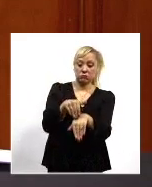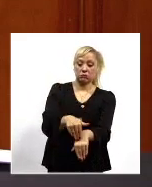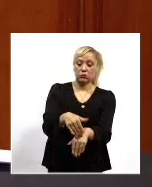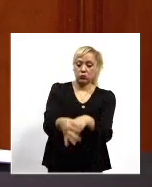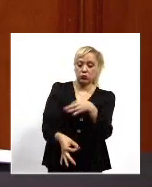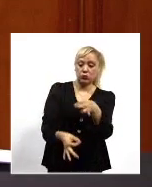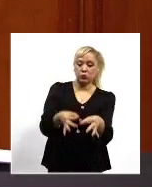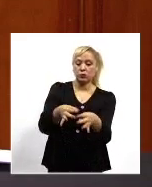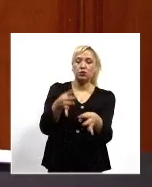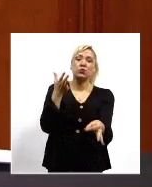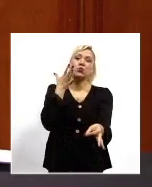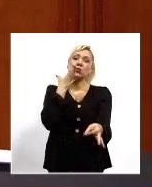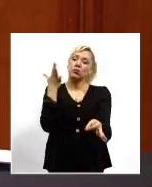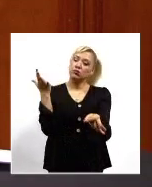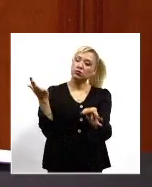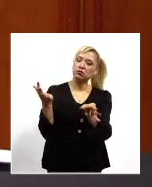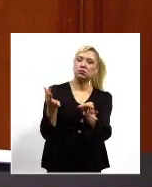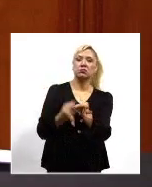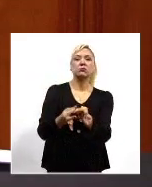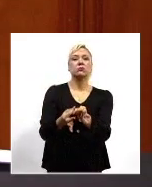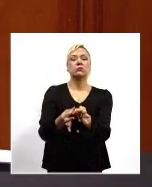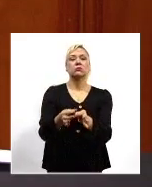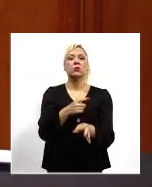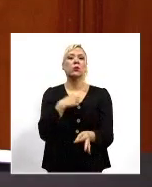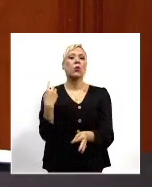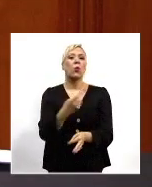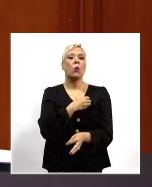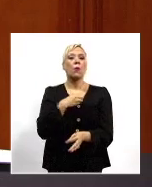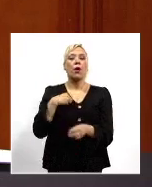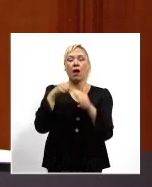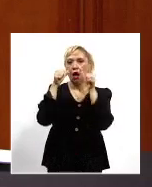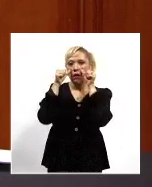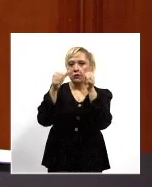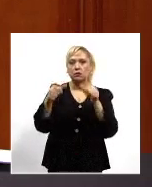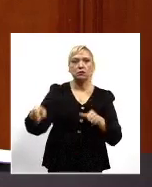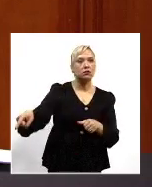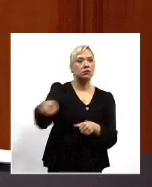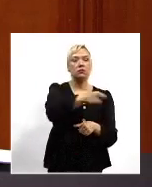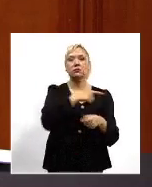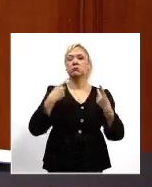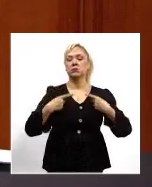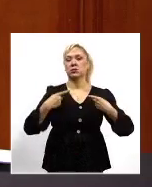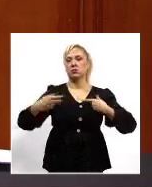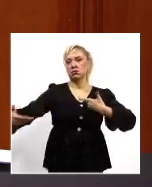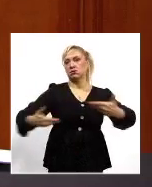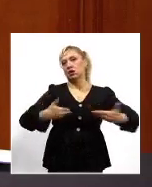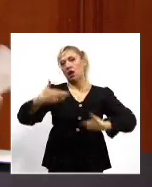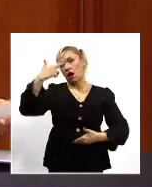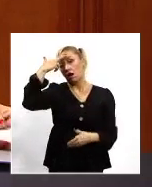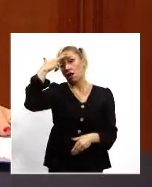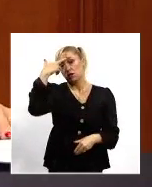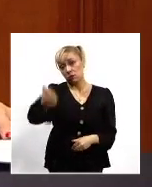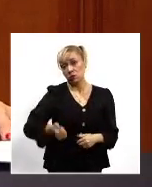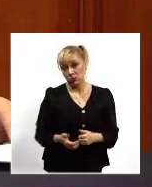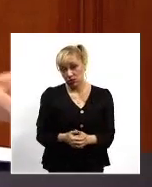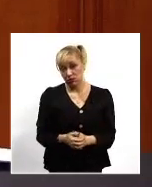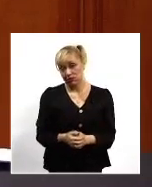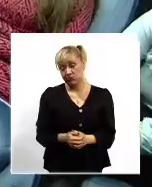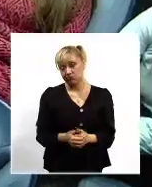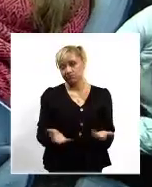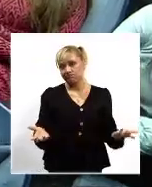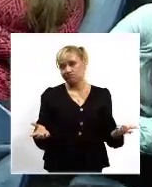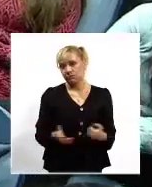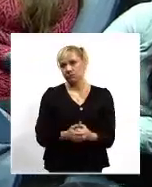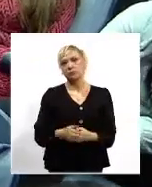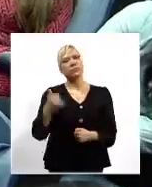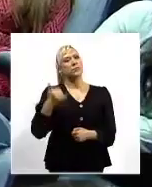compromiso y con nuestro deber de atender a las demandas de los justiciables. Destacó la labor de